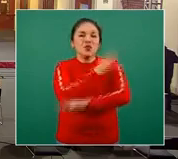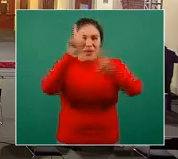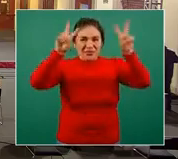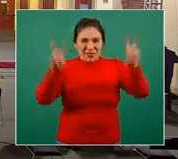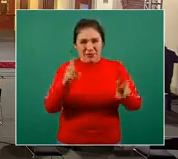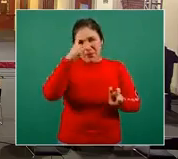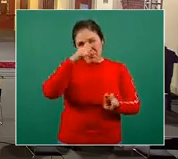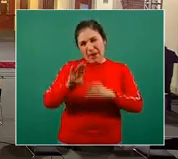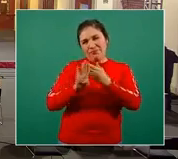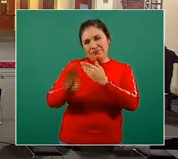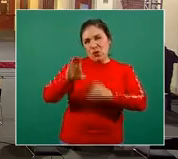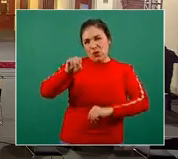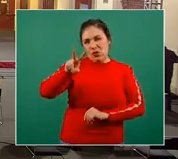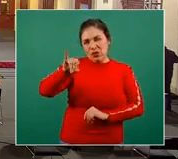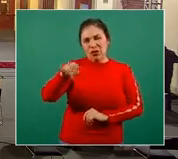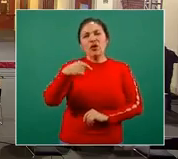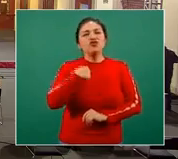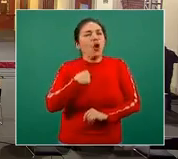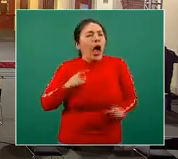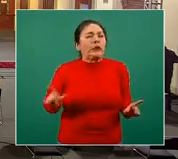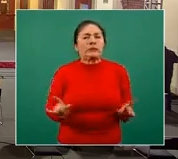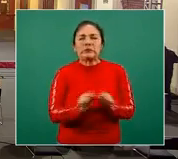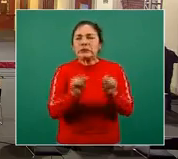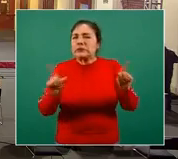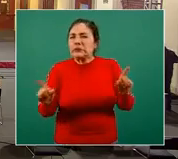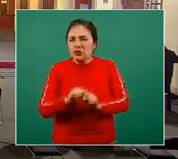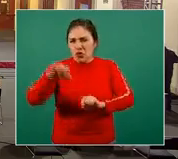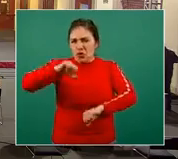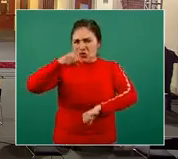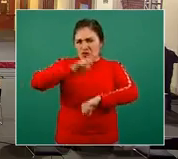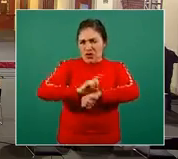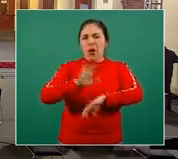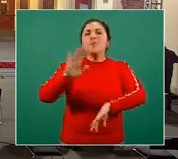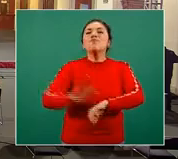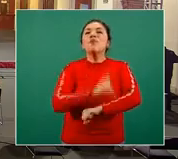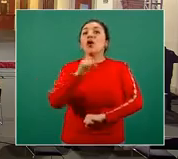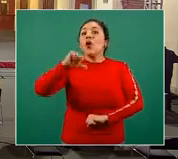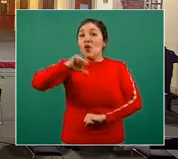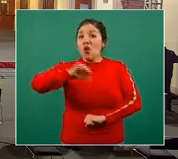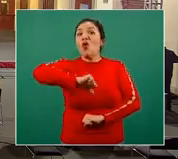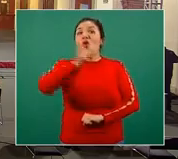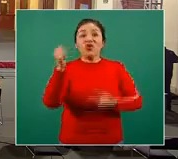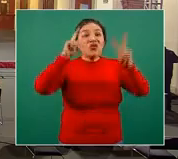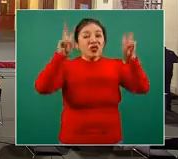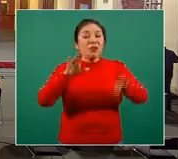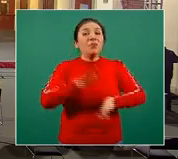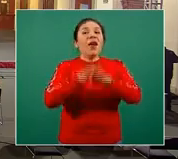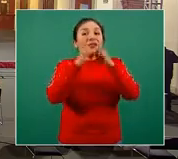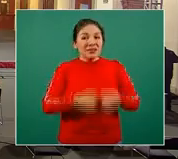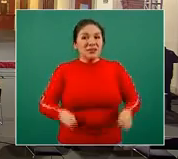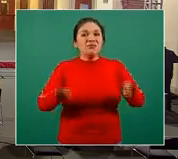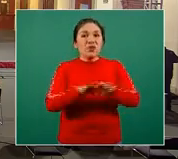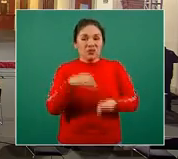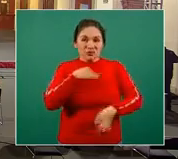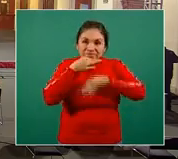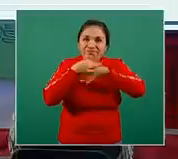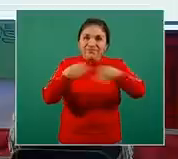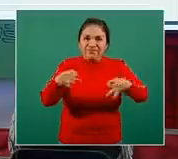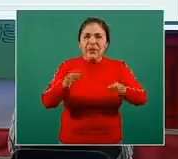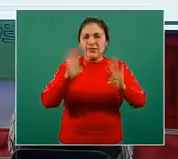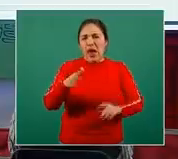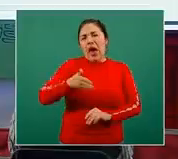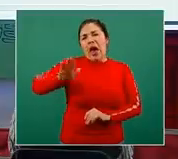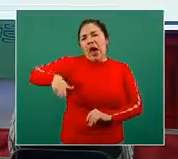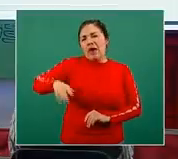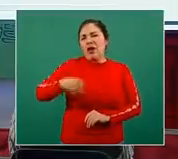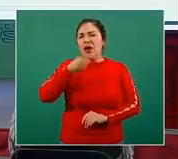vacunación contra COVID. Voy a hacer más sintética la presentación porque hoy tenemos un elemento importante que comunicar, que ya lo habrá comentado el